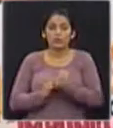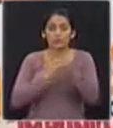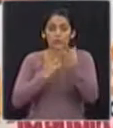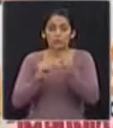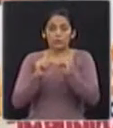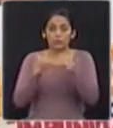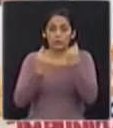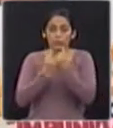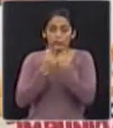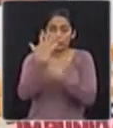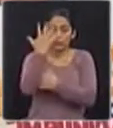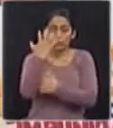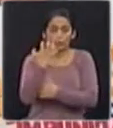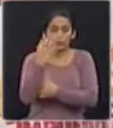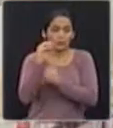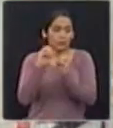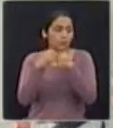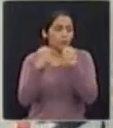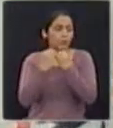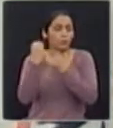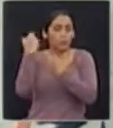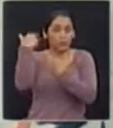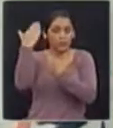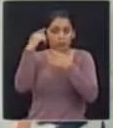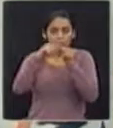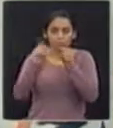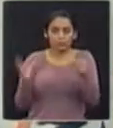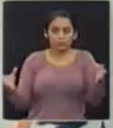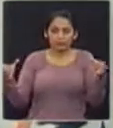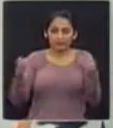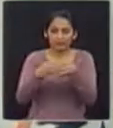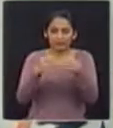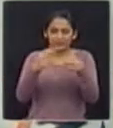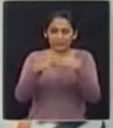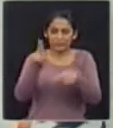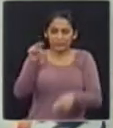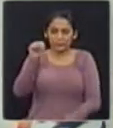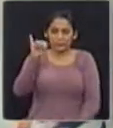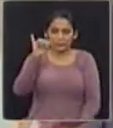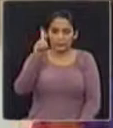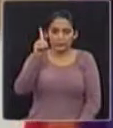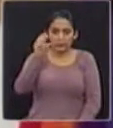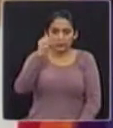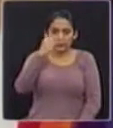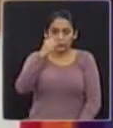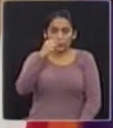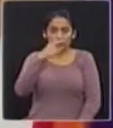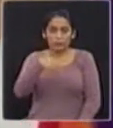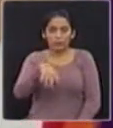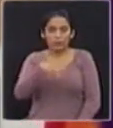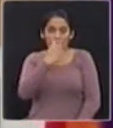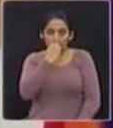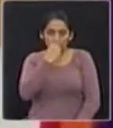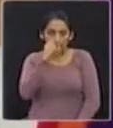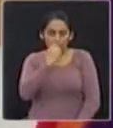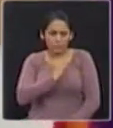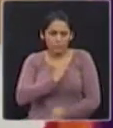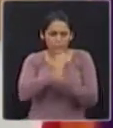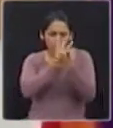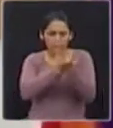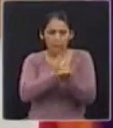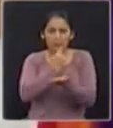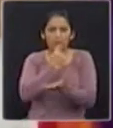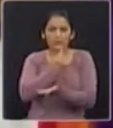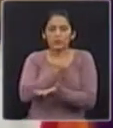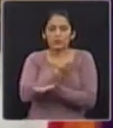y políticas conforman el denominado colectivo Unidos contra la Impunidad, cuyos representantes pidieron el enjuiciamiento penal de quienes